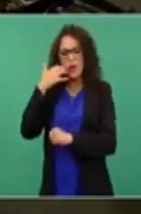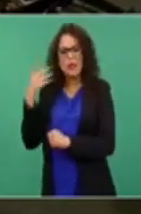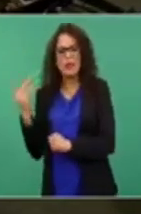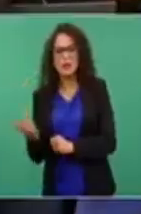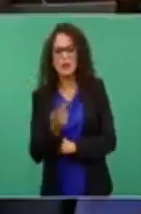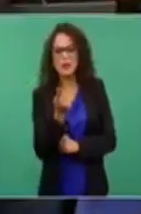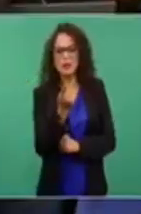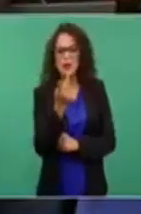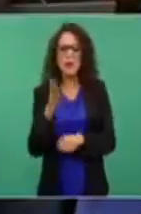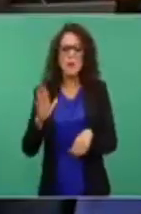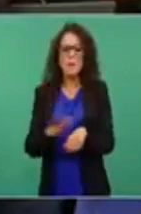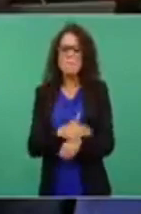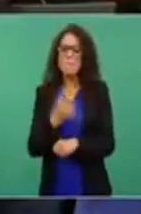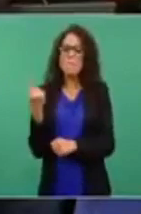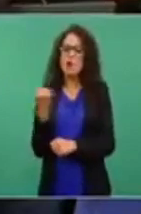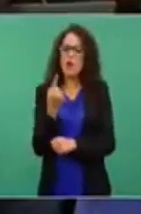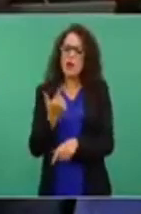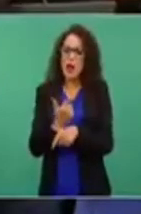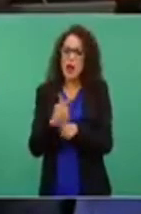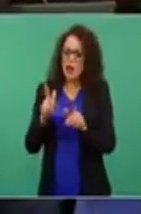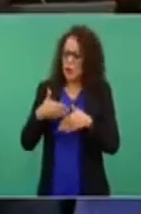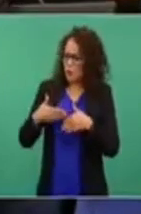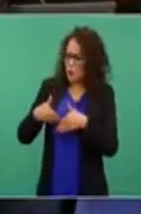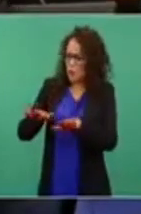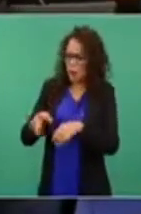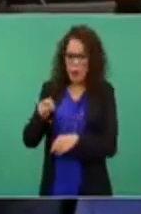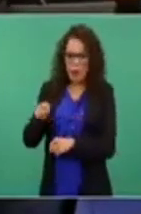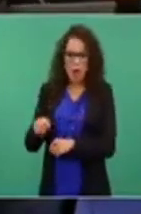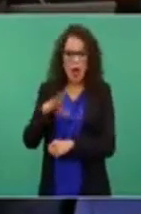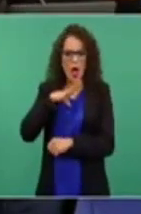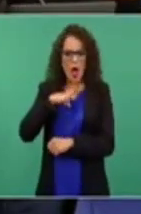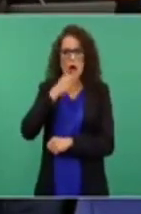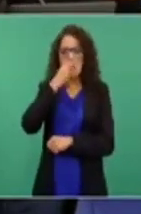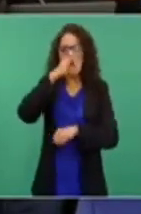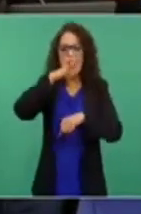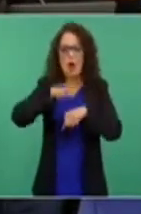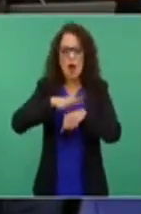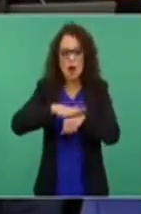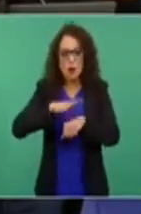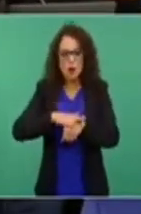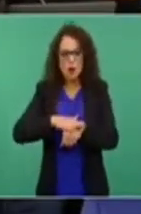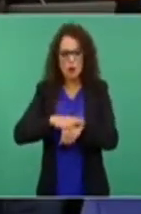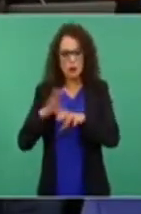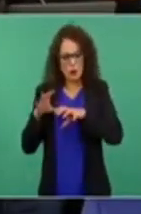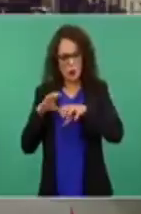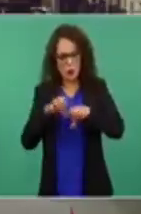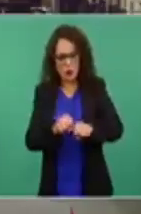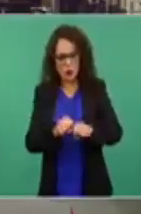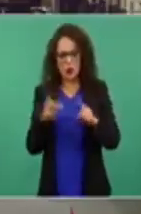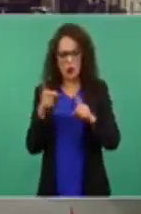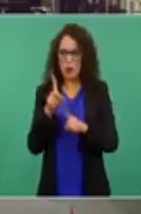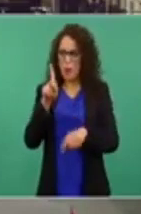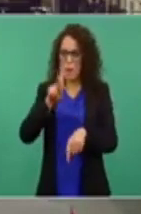qué se decidió dejar libre a esta persona si existía esta alerta y esta solicitud de captura de Paraguay.